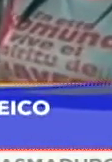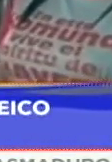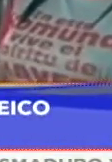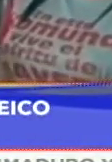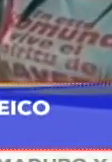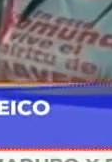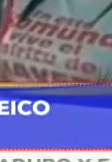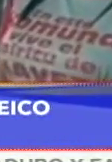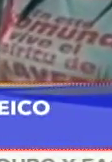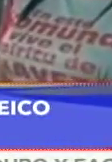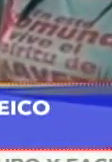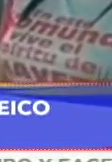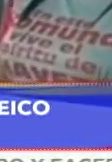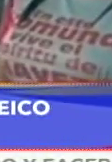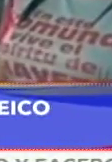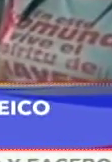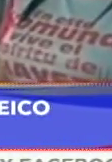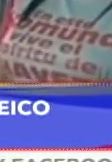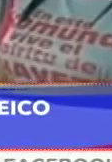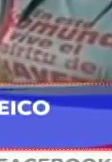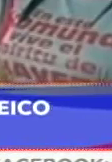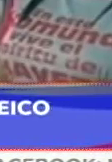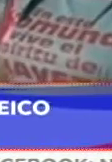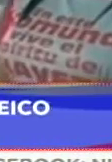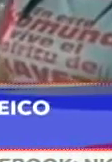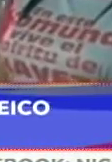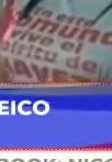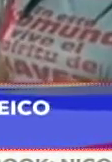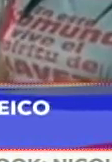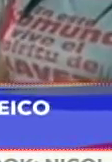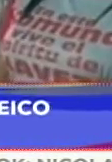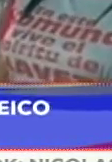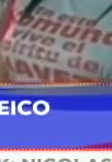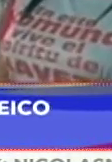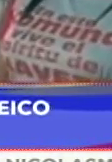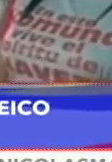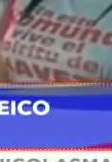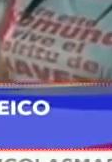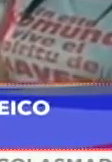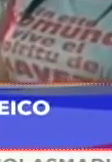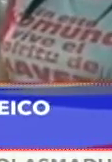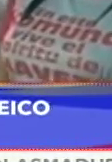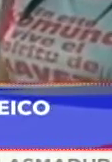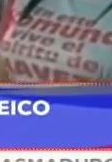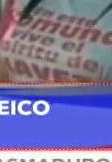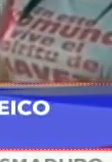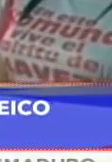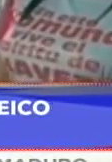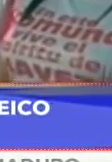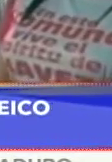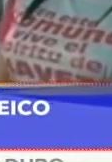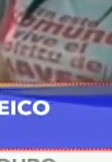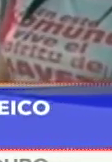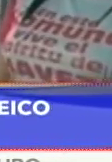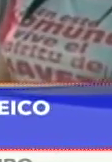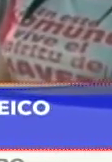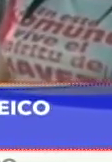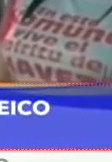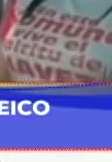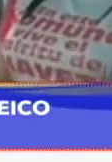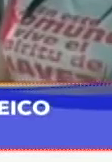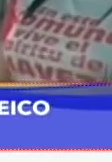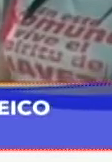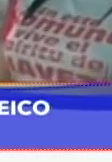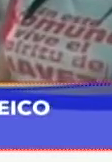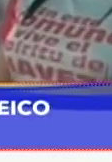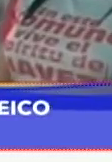para demostrar que los venezolanos y las venezolanas sí sabemos lo que tenemos que hacer. Así que seguimos avanzando, mi comandante. Desde aquí,